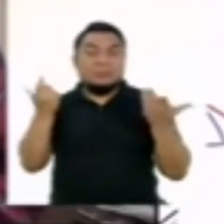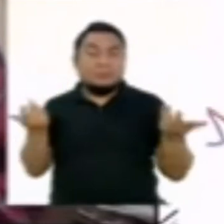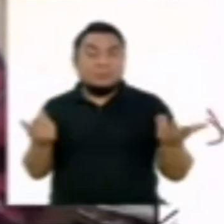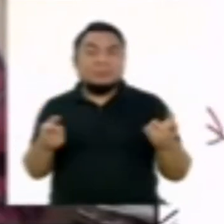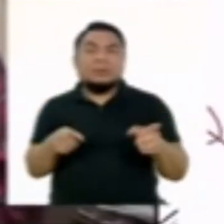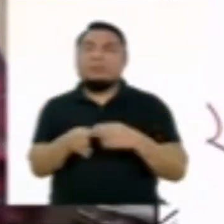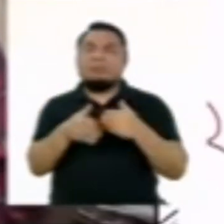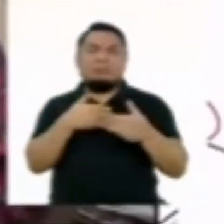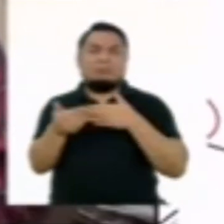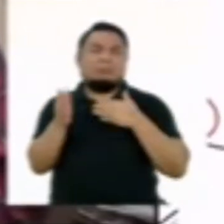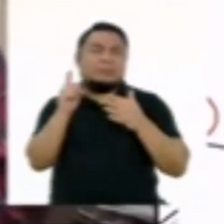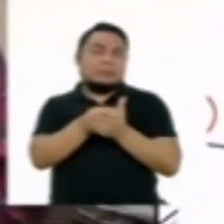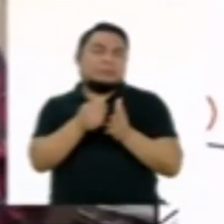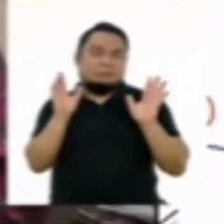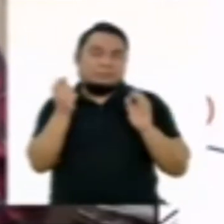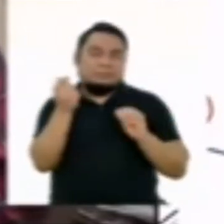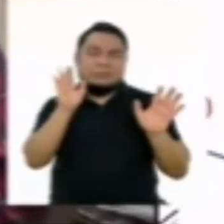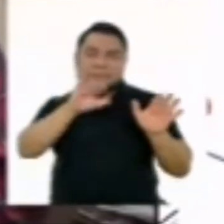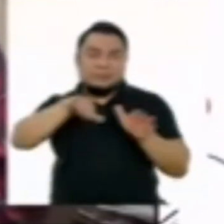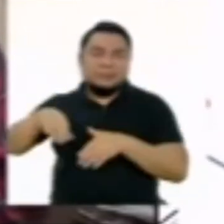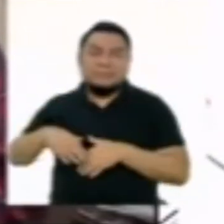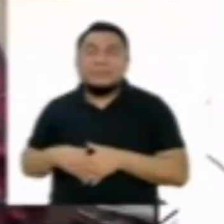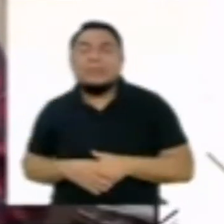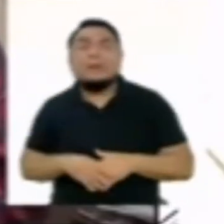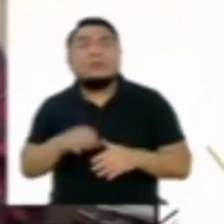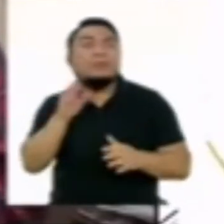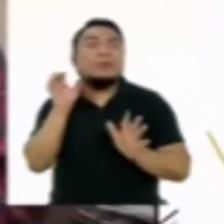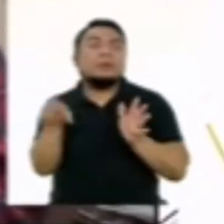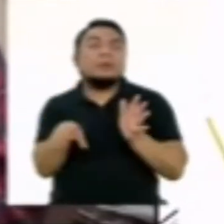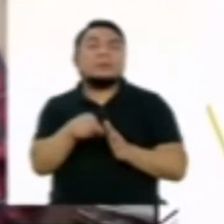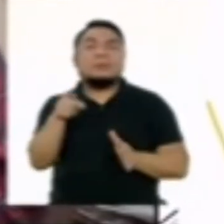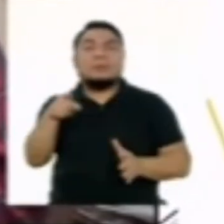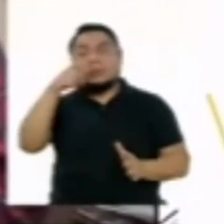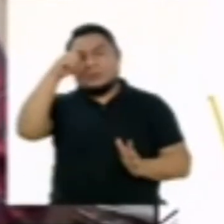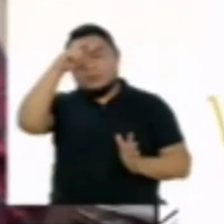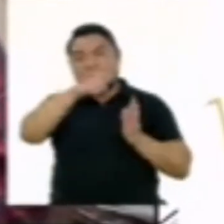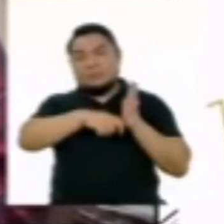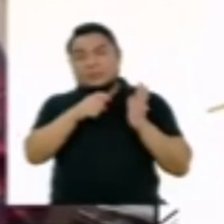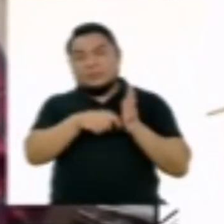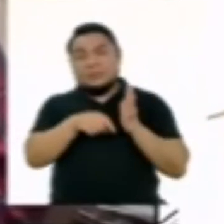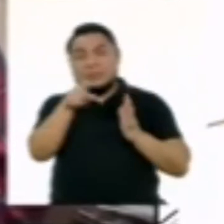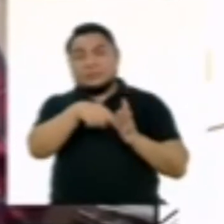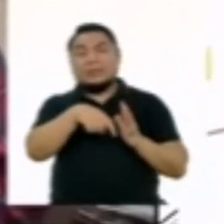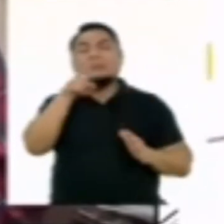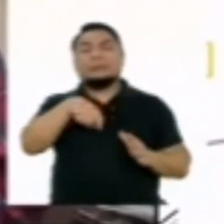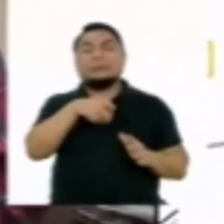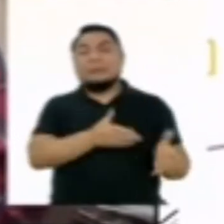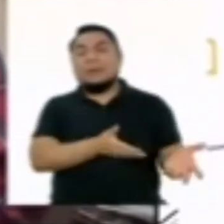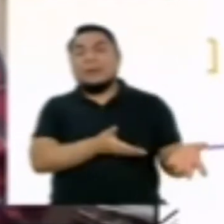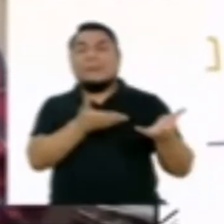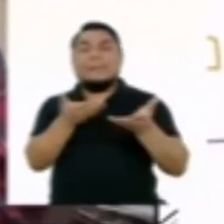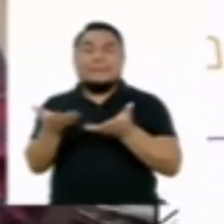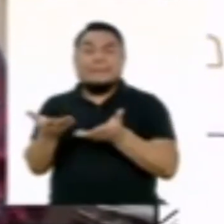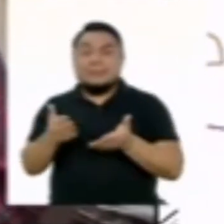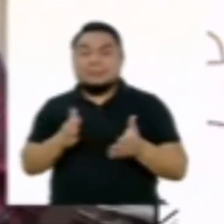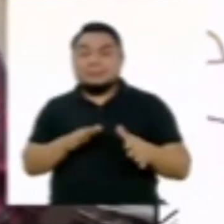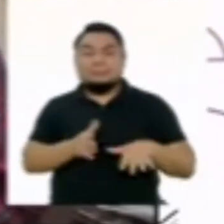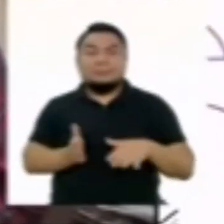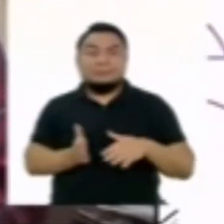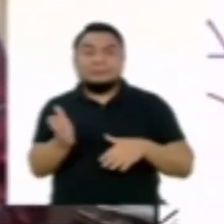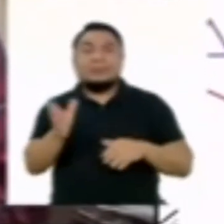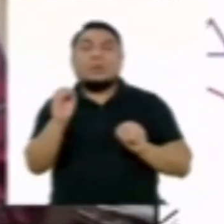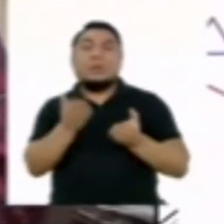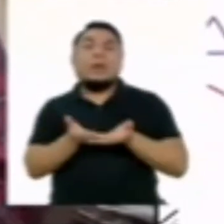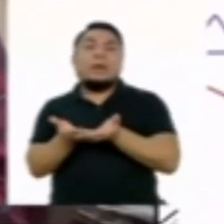al margen del precio. En otros casos, por ejemplo, minerales, van a necesitar transportarse o por tierra o